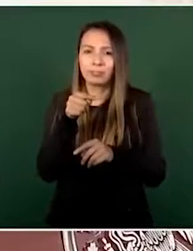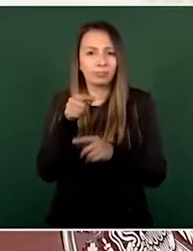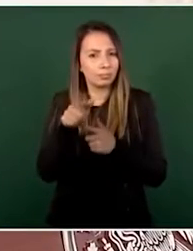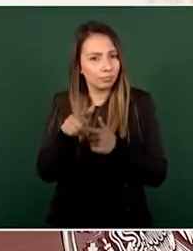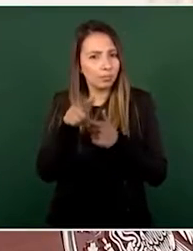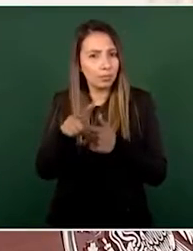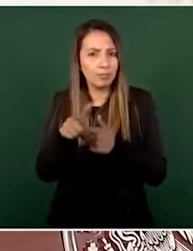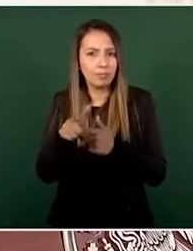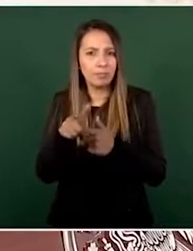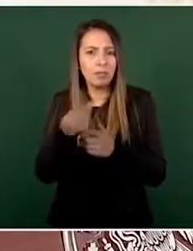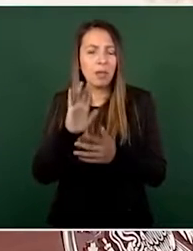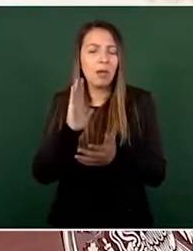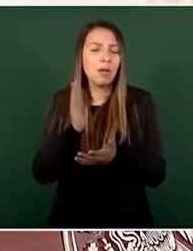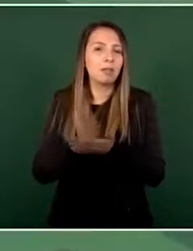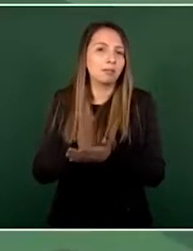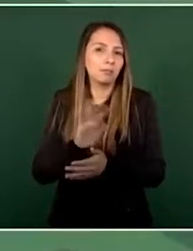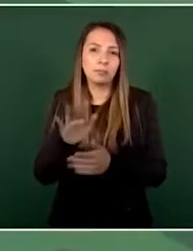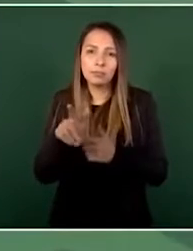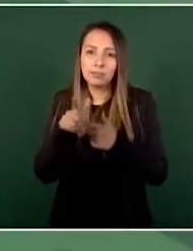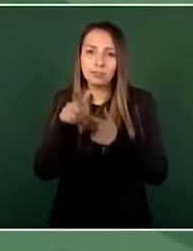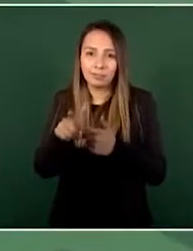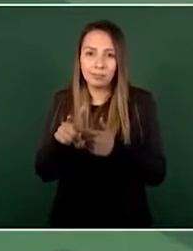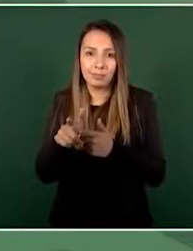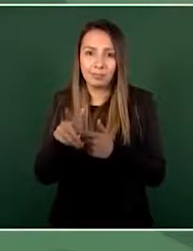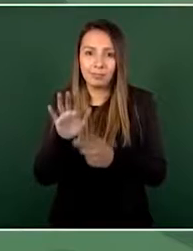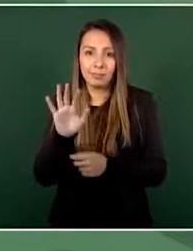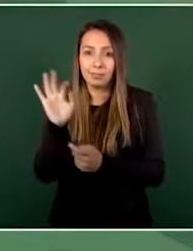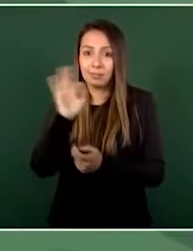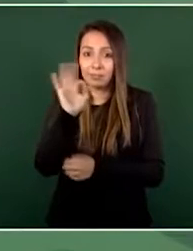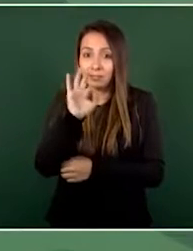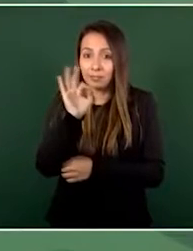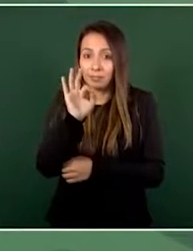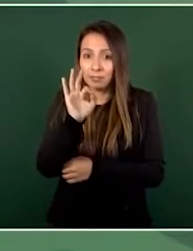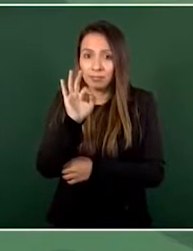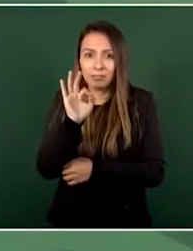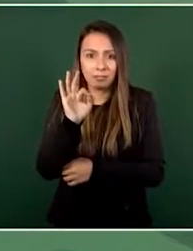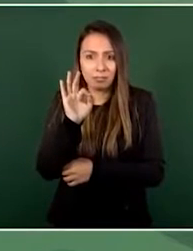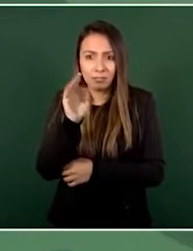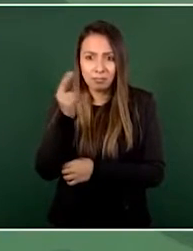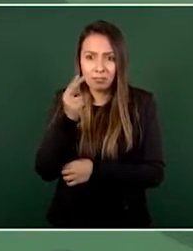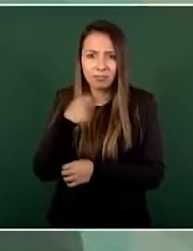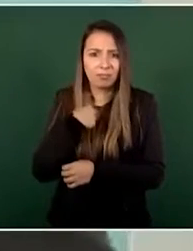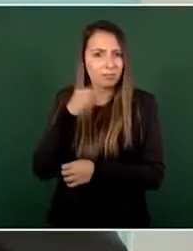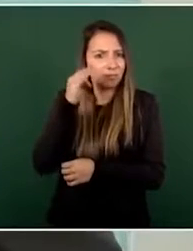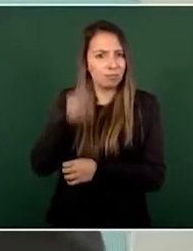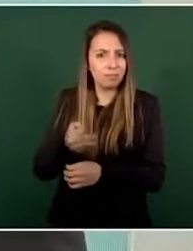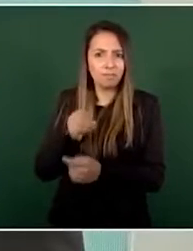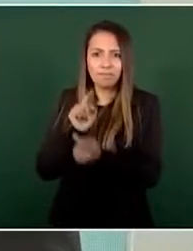tratar. Y si es necesario, se lo voy a plantear al presidente Biden.